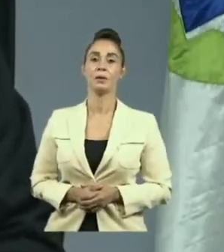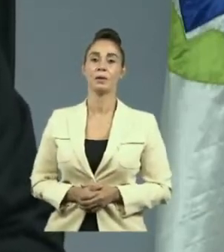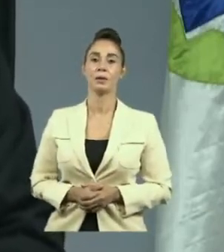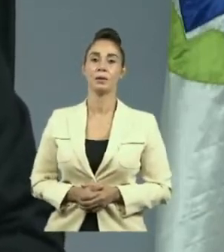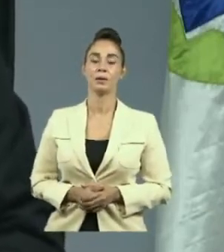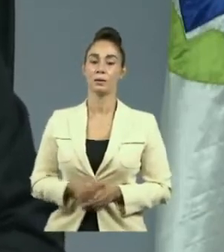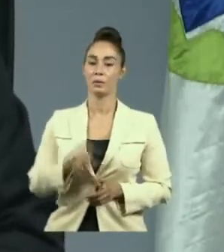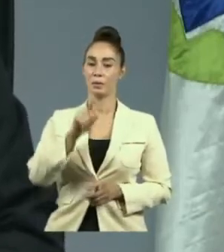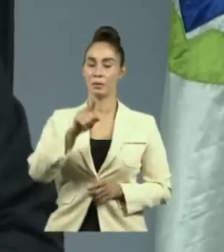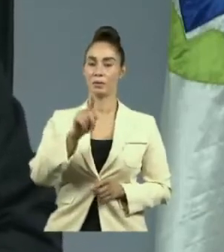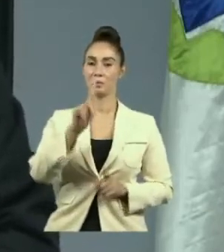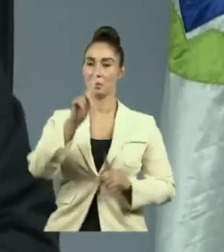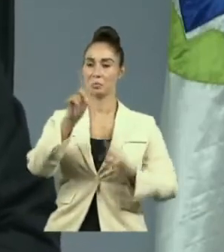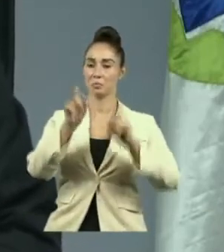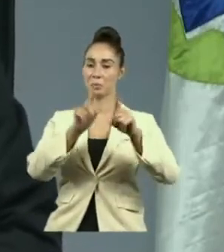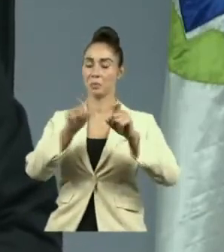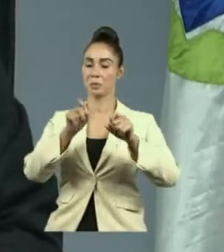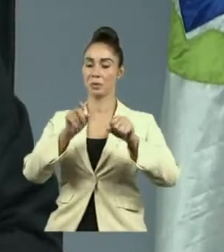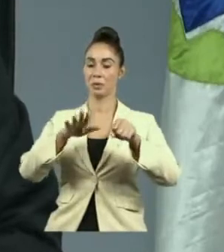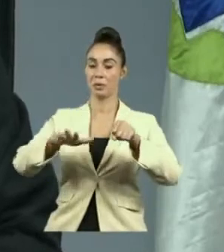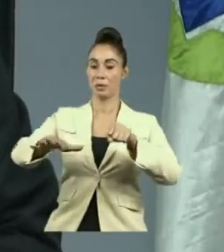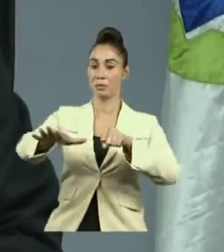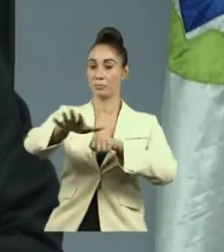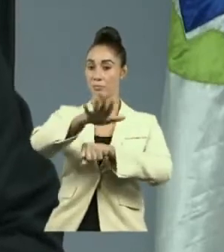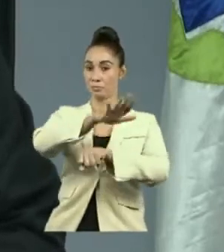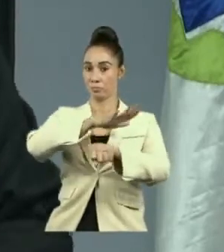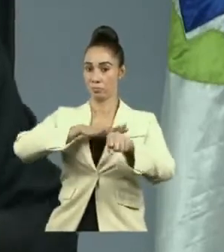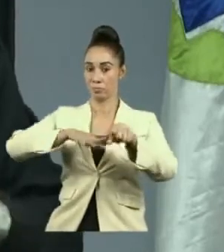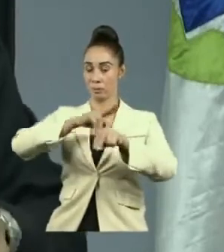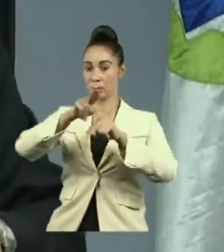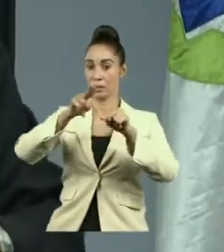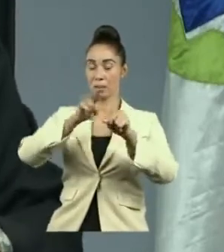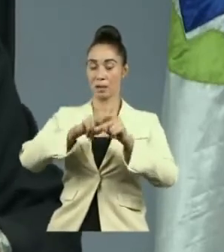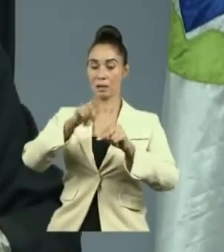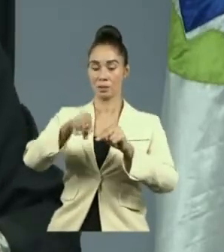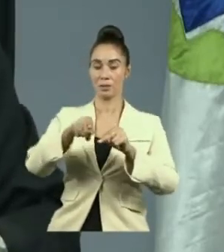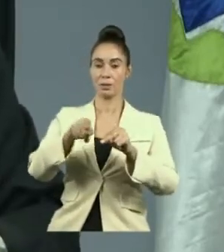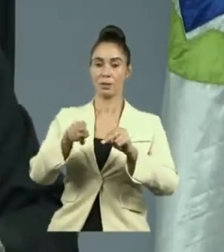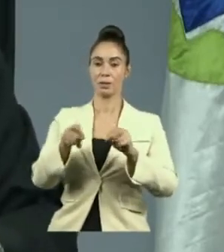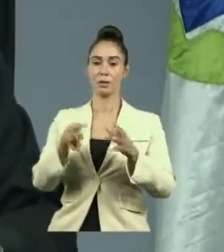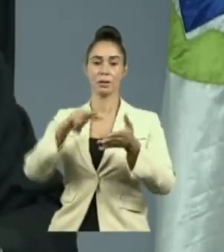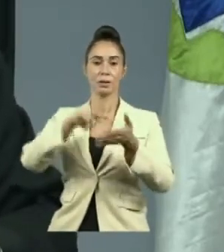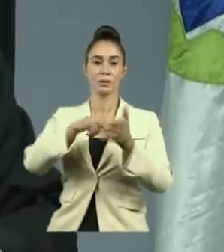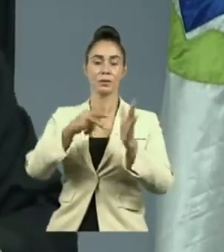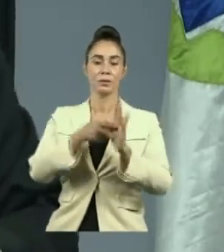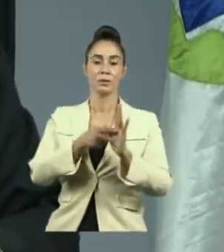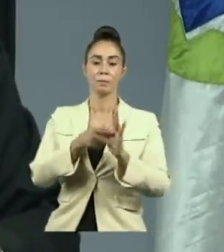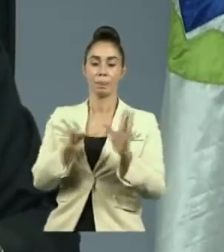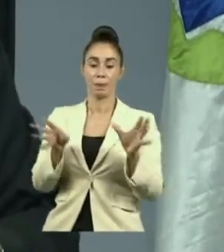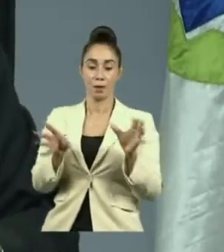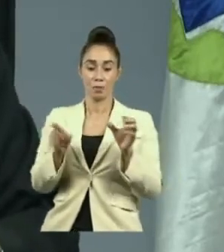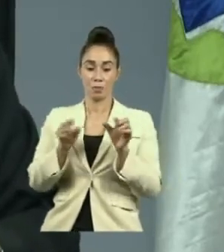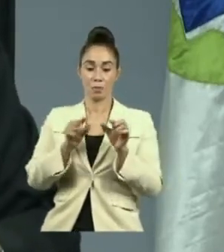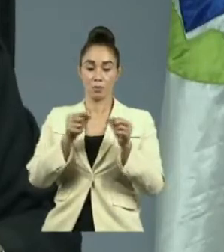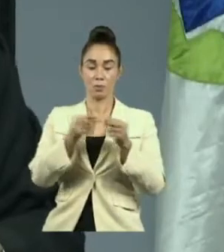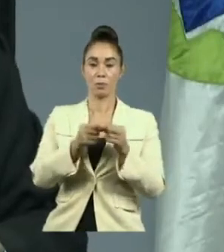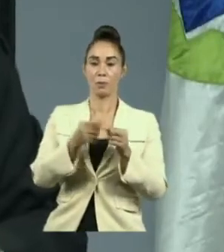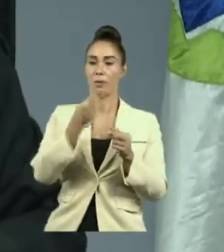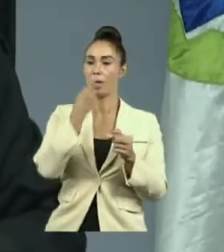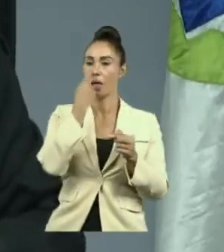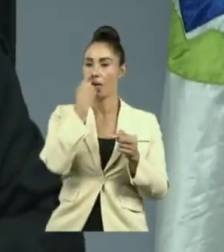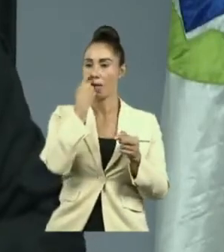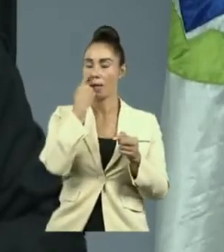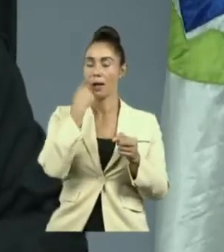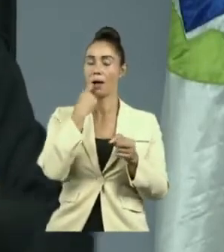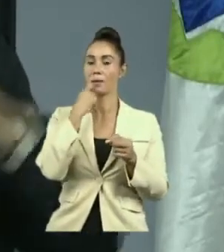bien es una encuesta que se va a hacer a nivel nacional y consiste en un conjunto de pruebas rápidas que se van